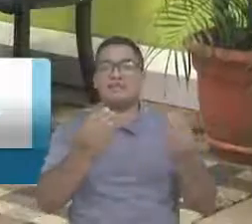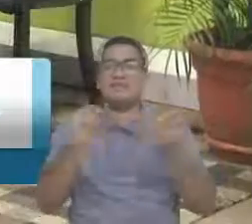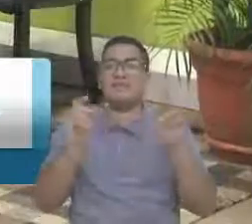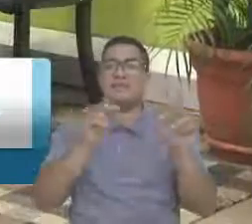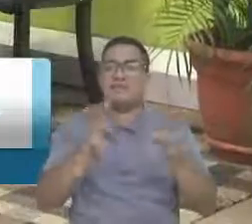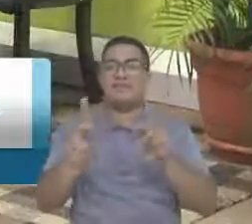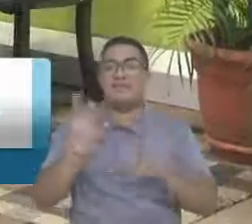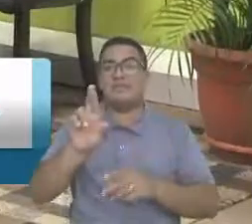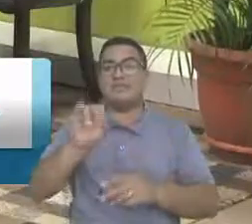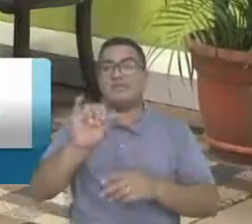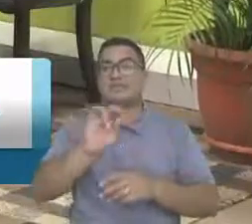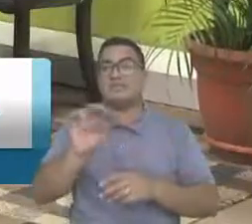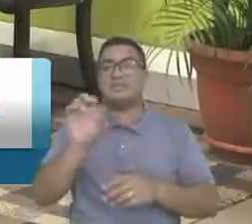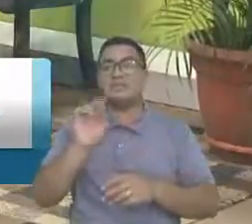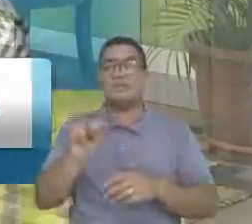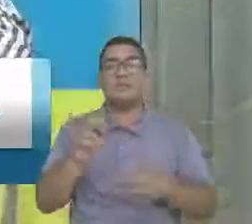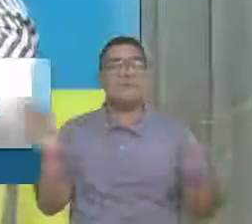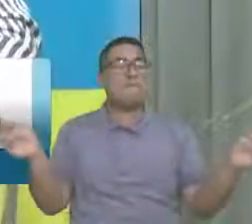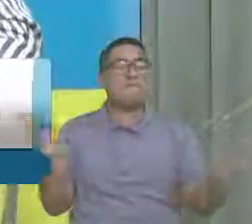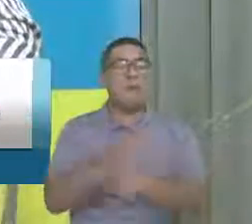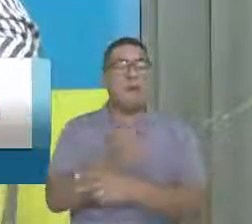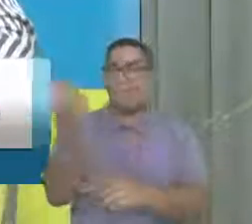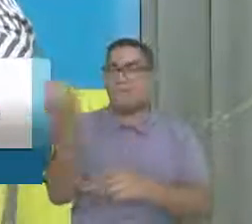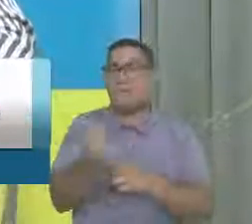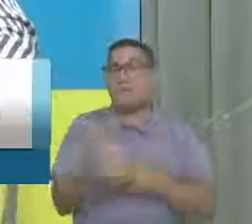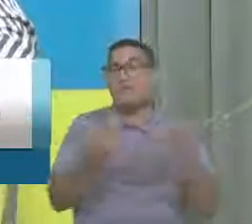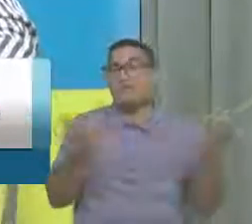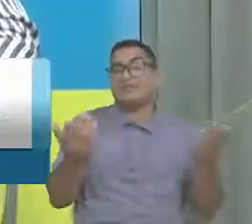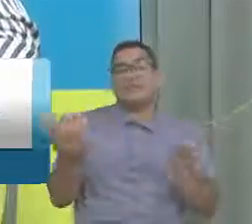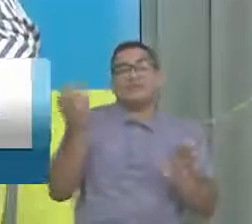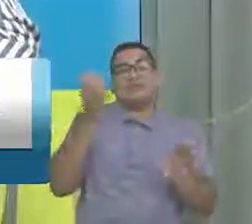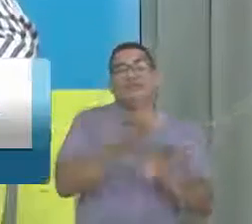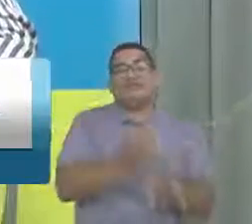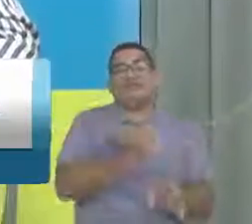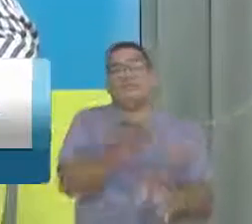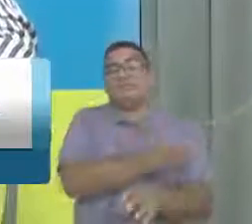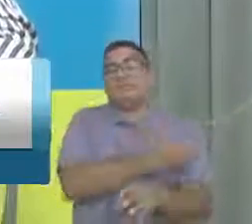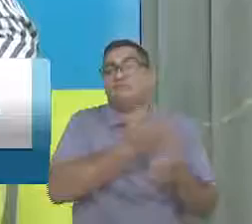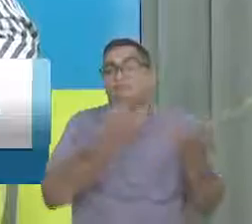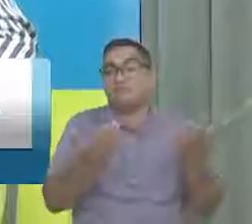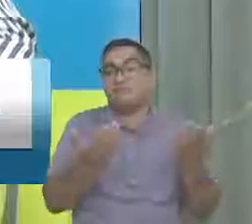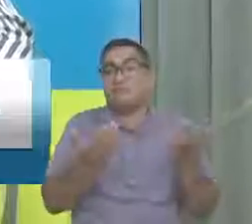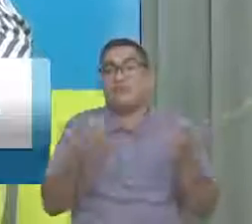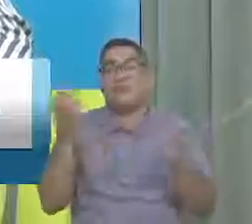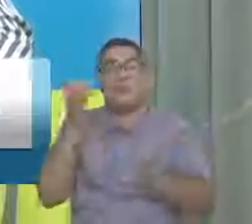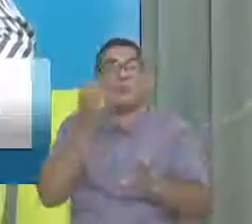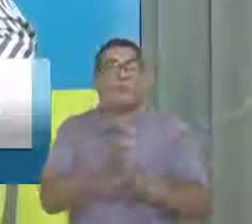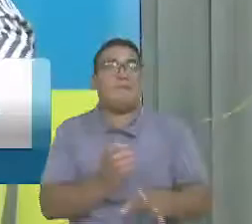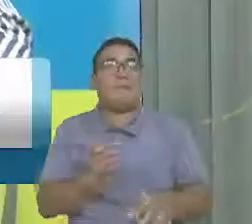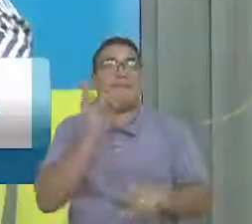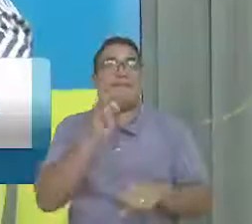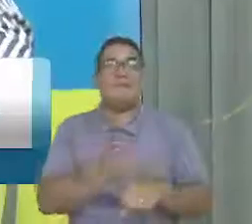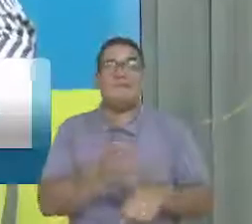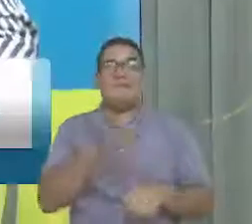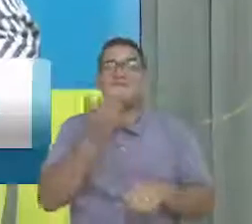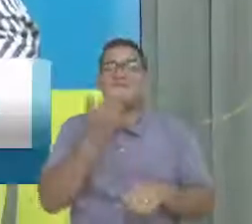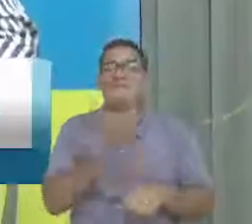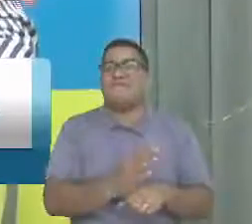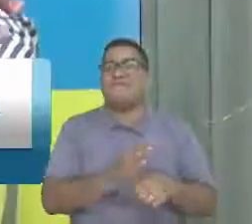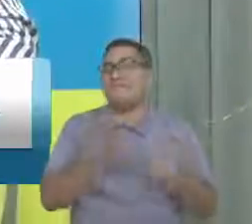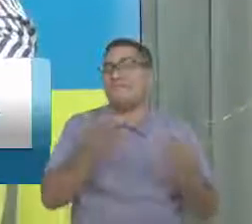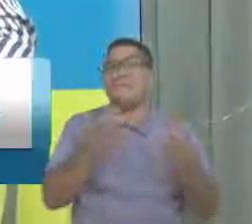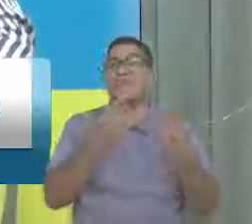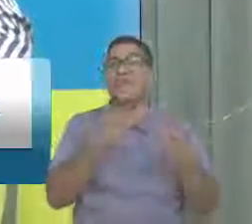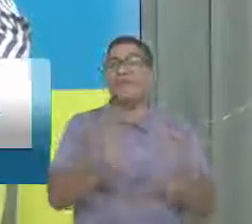ya en la última etapa y después culpan al hospital, culpan a los médicos de negligencia.